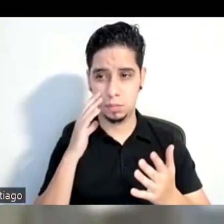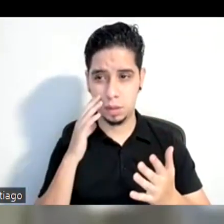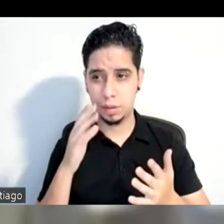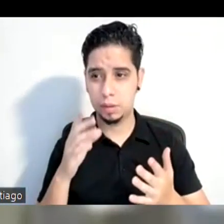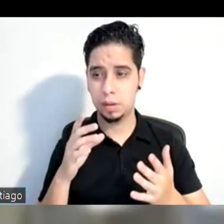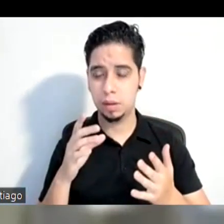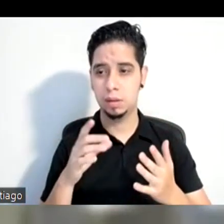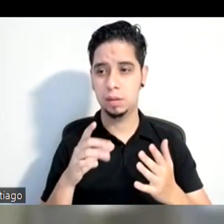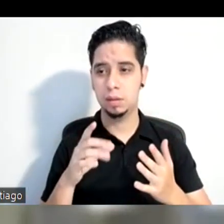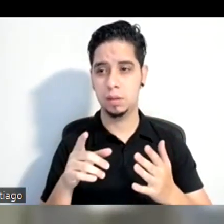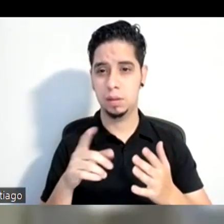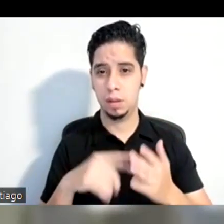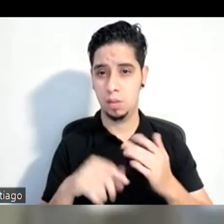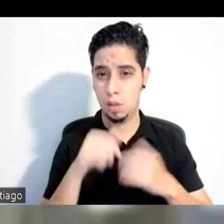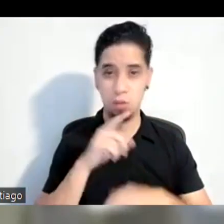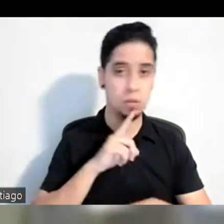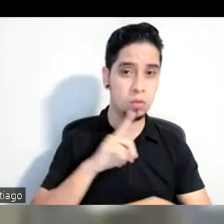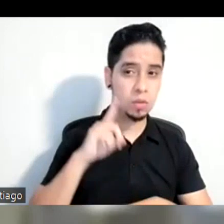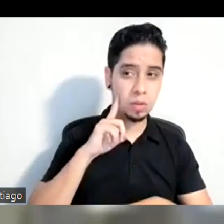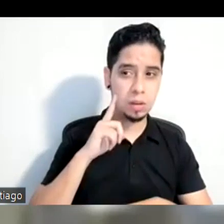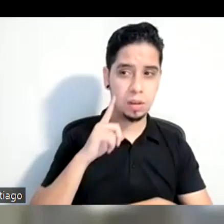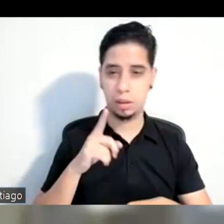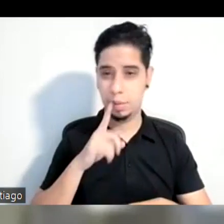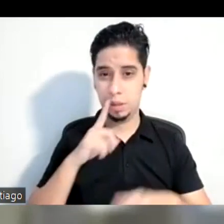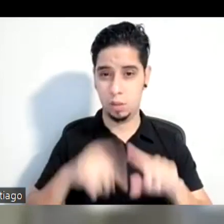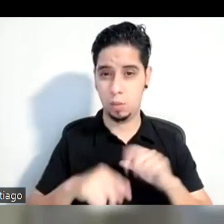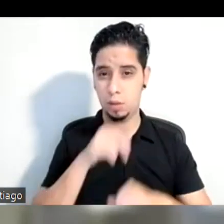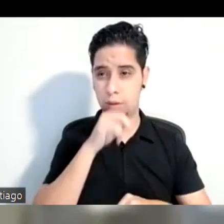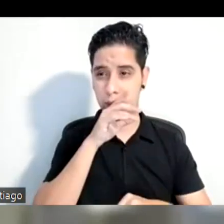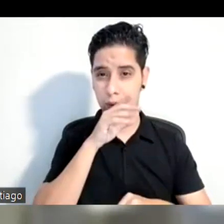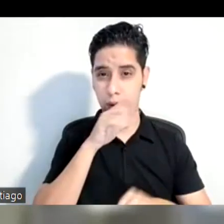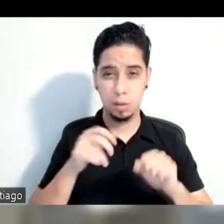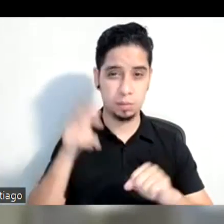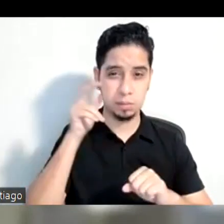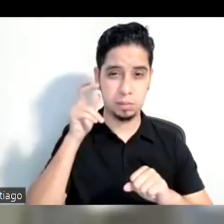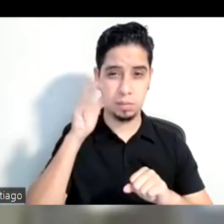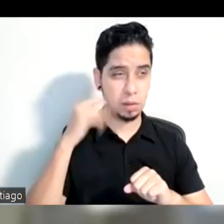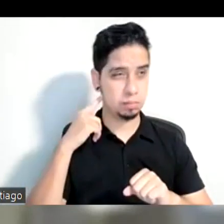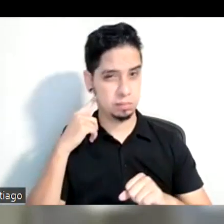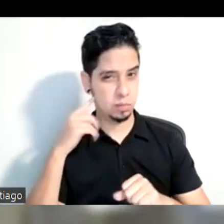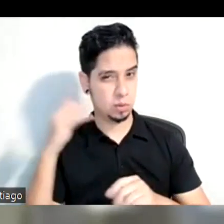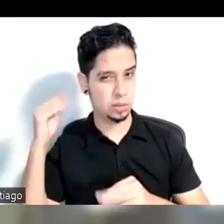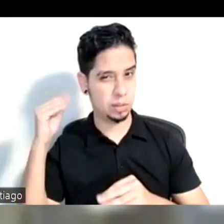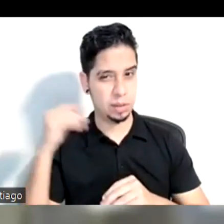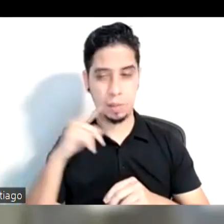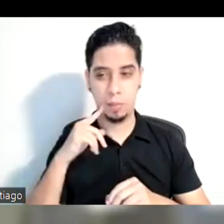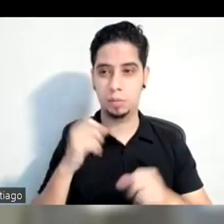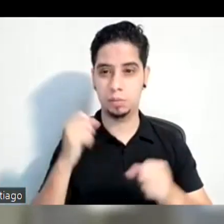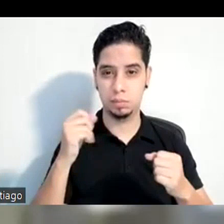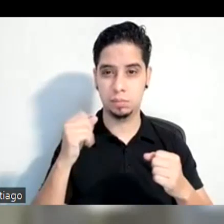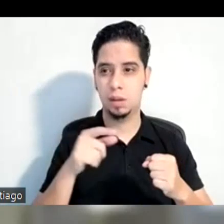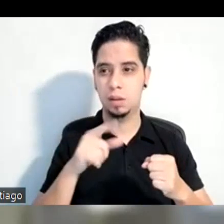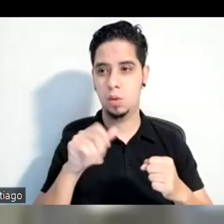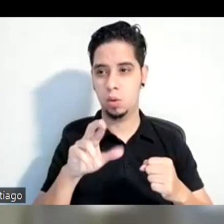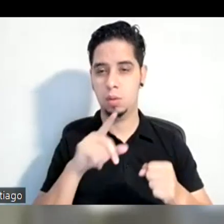vestirse, aunque él no era sordo, él realmente no podía hablar. Él podía oír porque se enteraba de los chismes y después se lo decía en señas al zorro, era que no